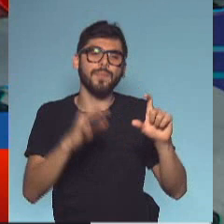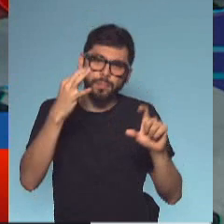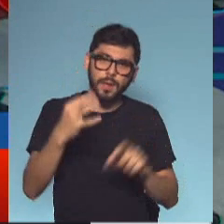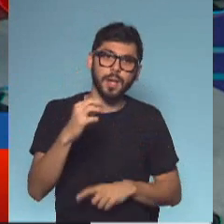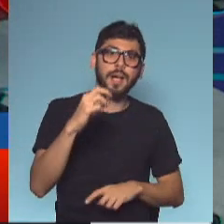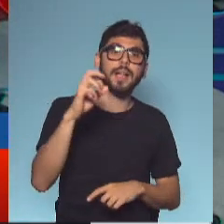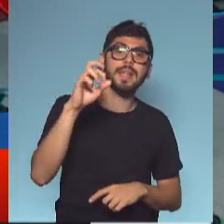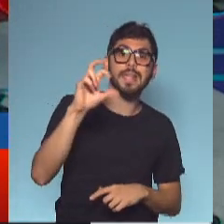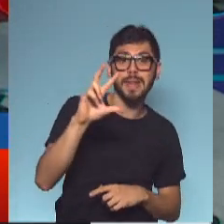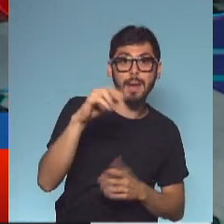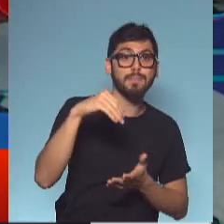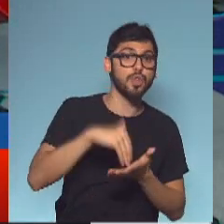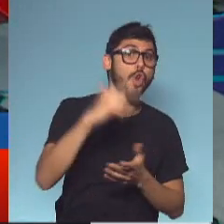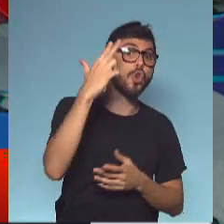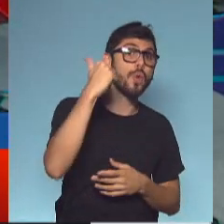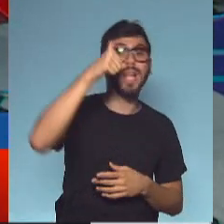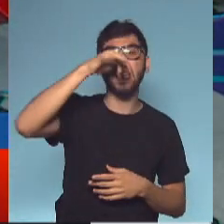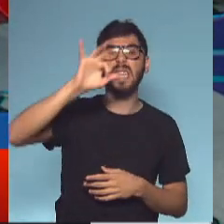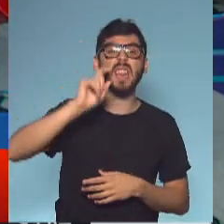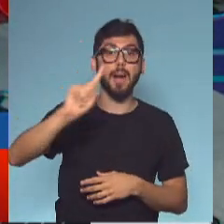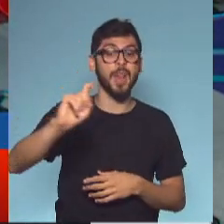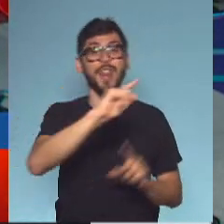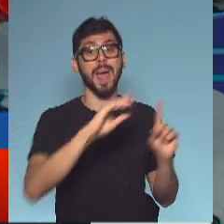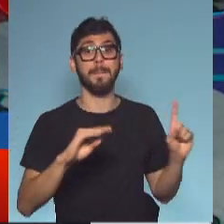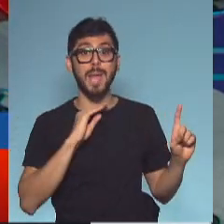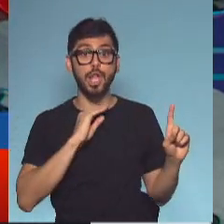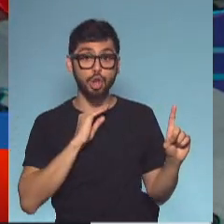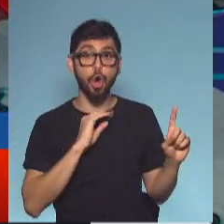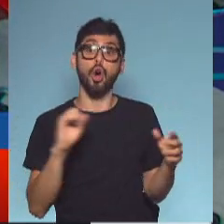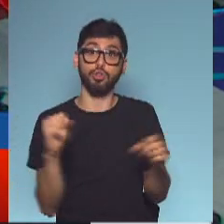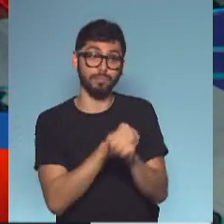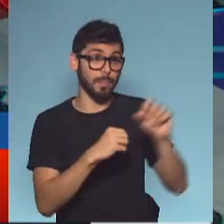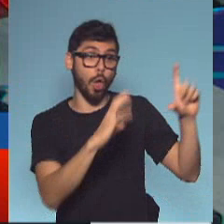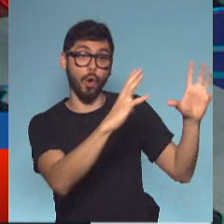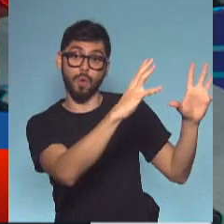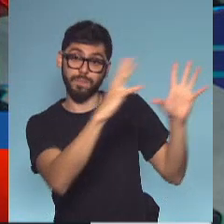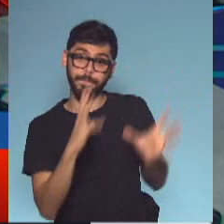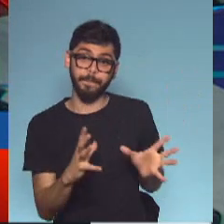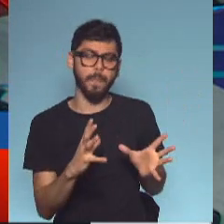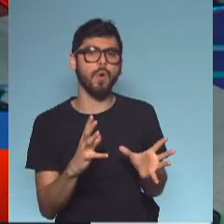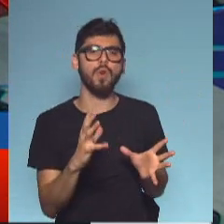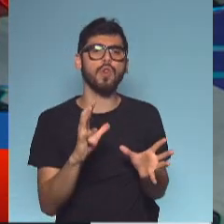3.960.000 vacunas que llegan de AstraZeneca vía México confirmadas, son parte de un total de